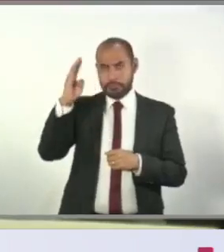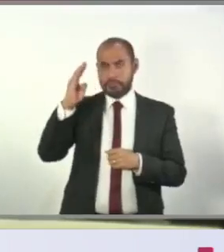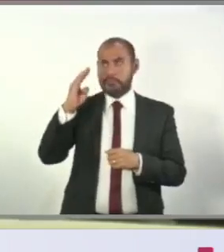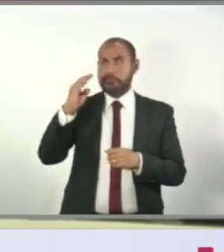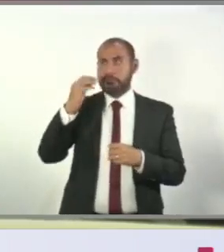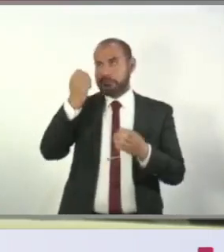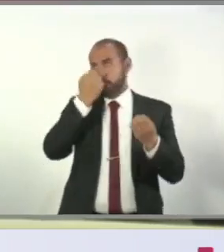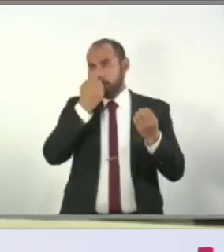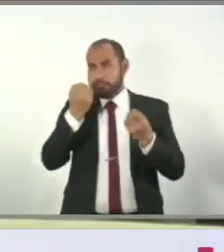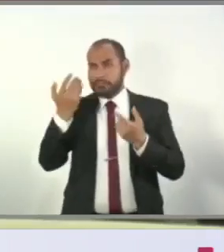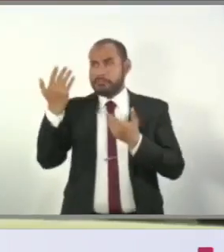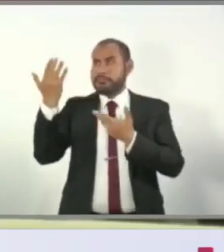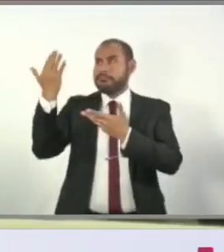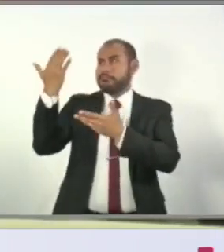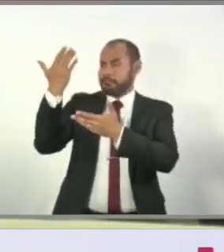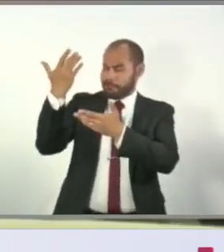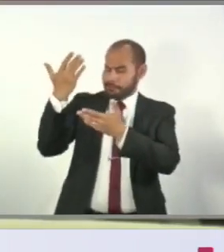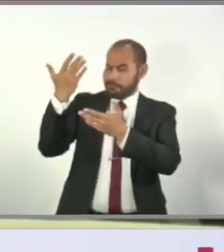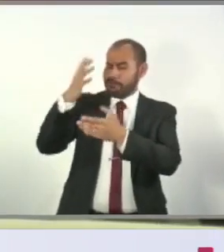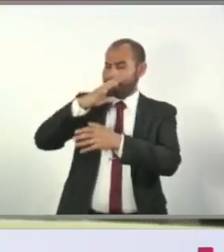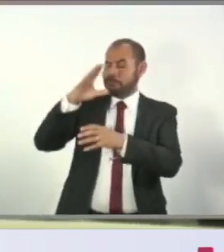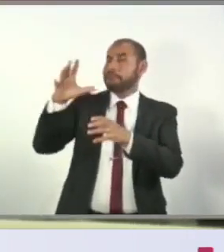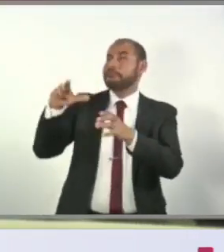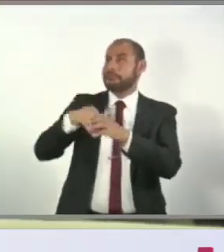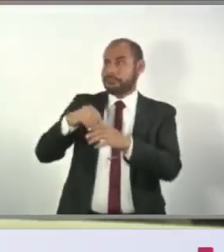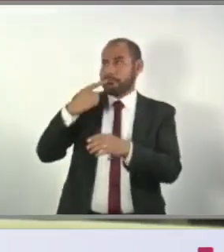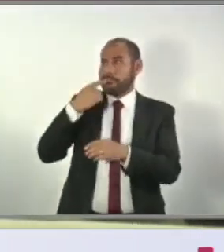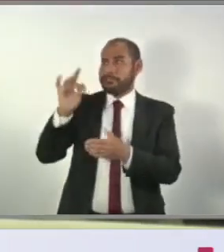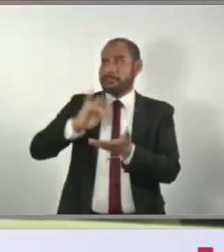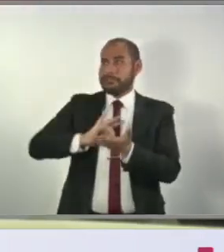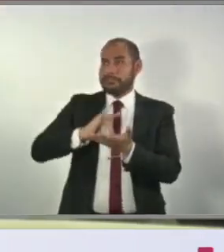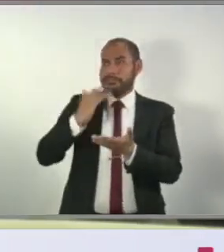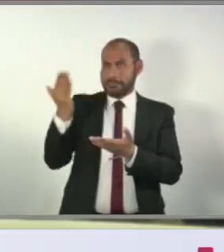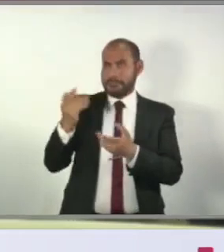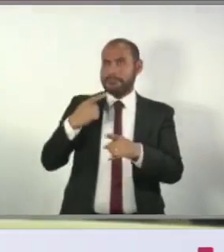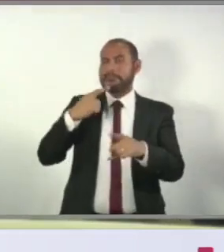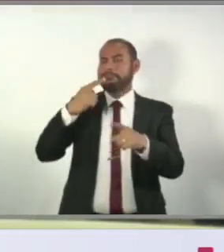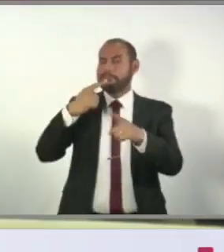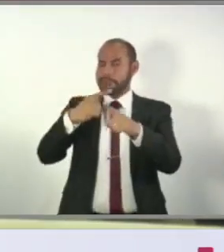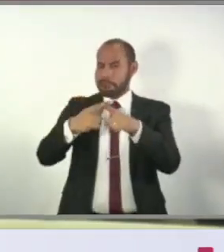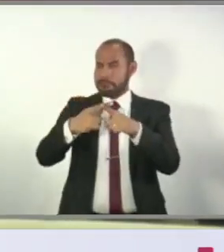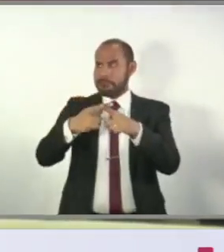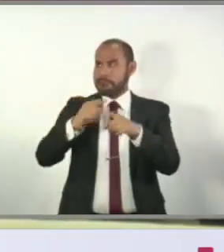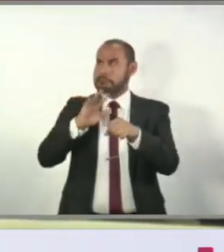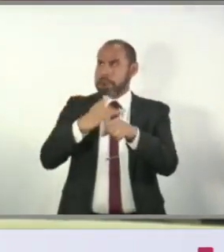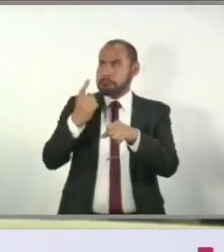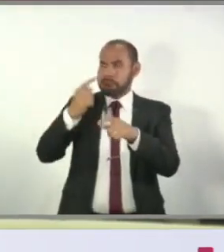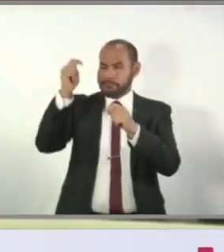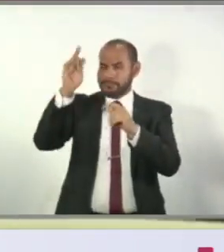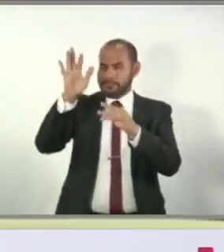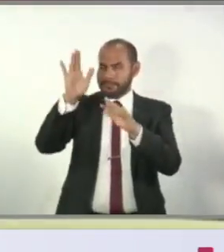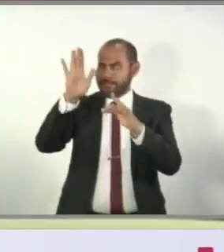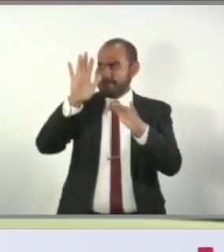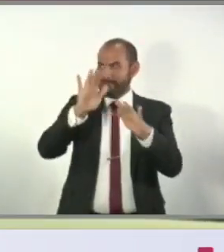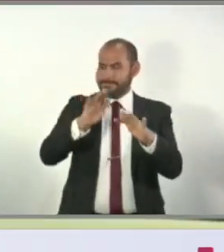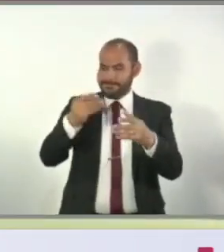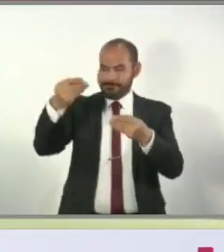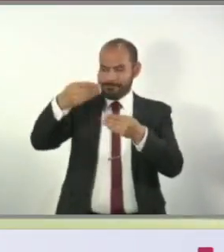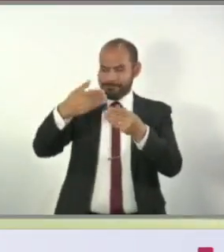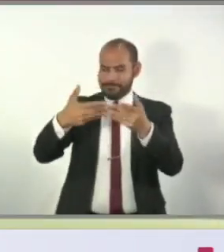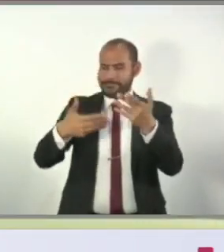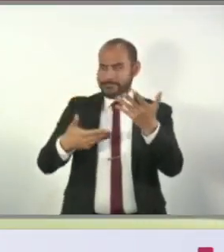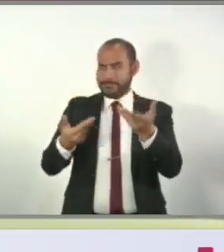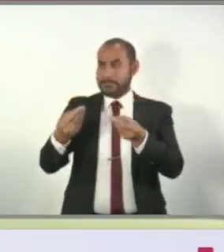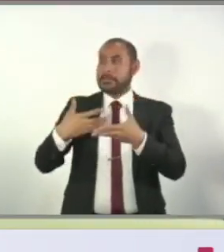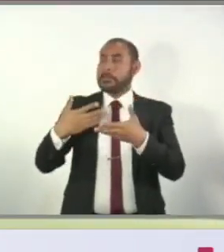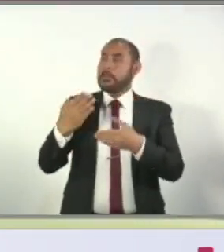de alabanza para darte muchas gracias por las bendiciones recibidas. Y te suplicamos de todos los